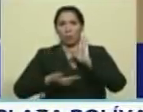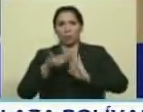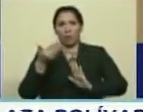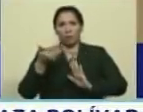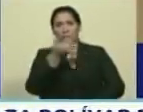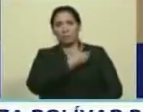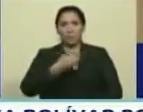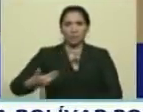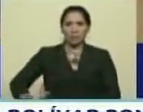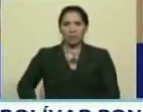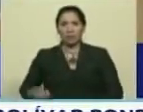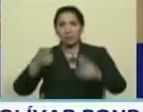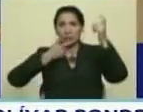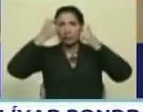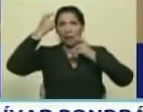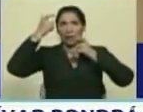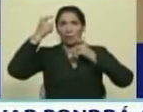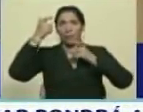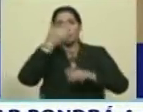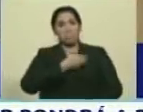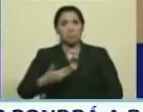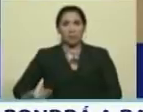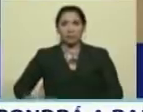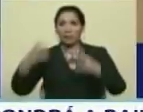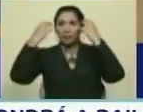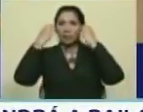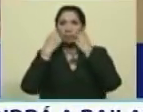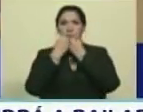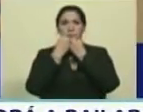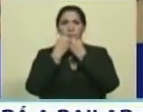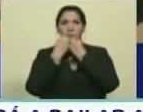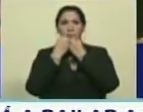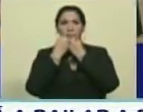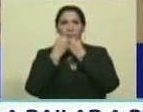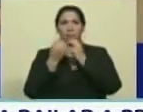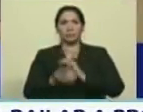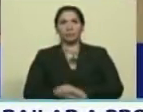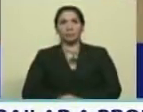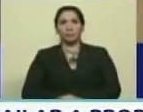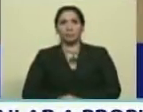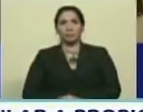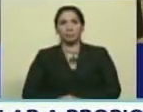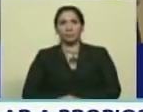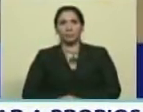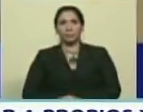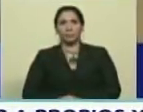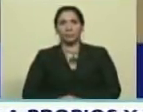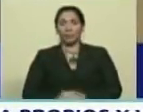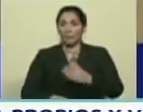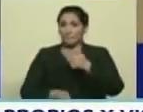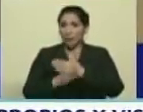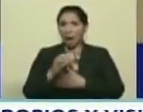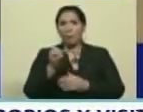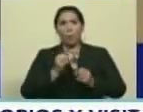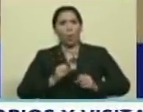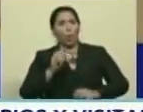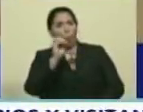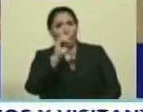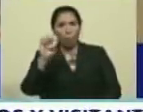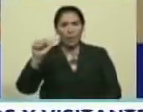presidente Chávez y el presidente Fidel Castro para unirnos. Vamos a la OEA, vamos a la